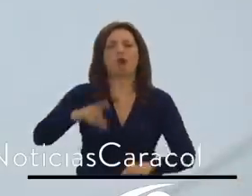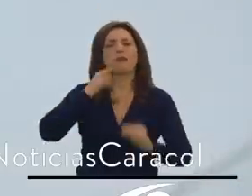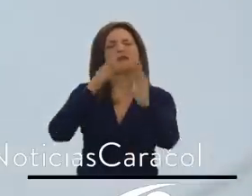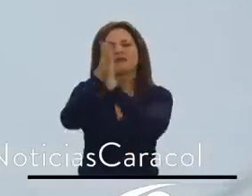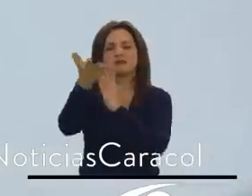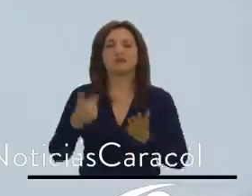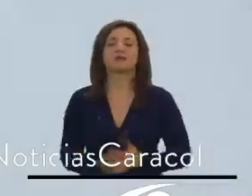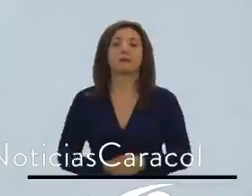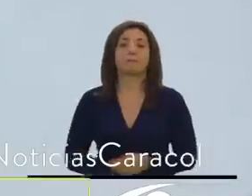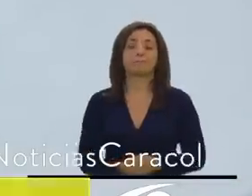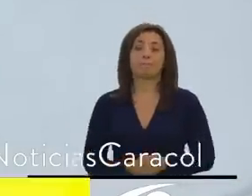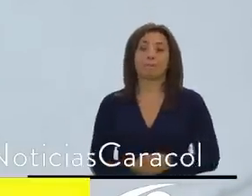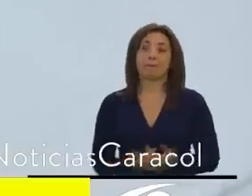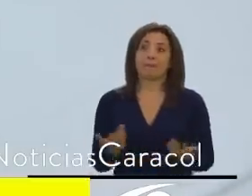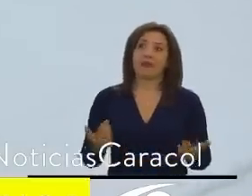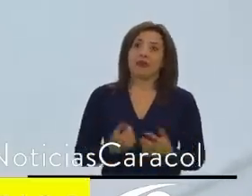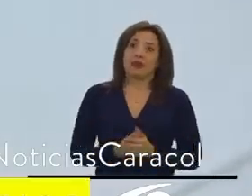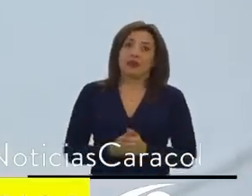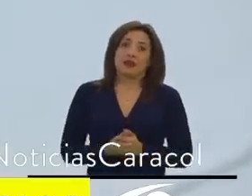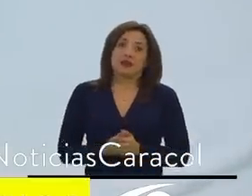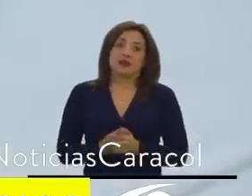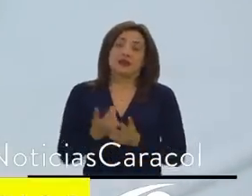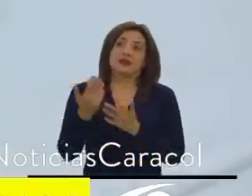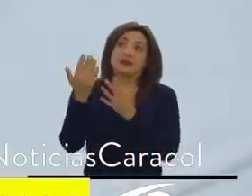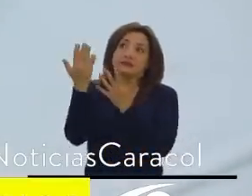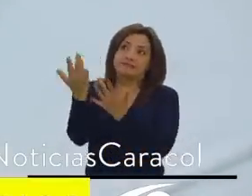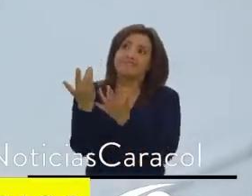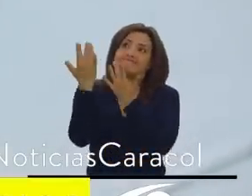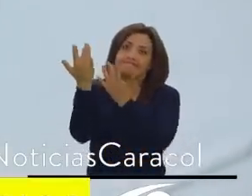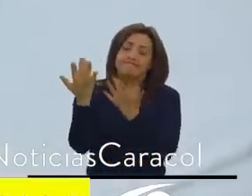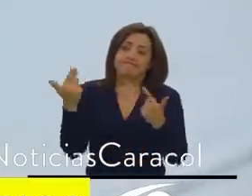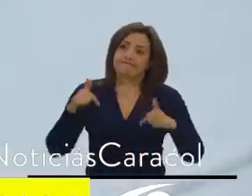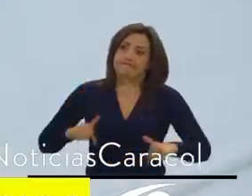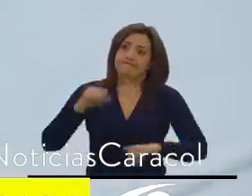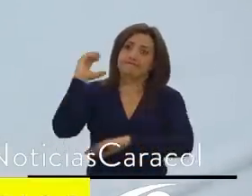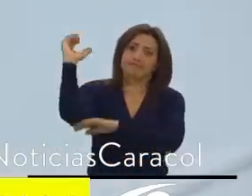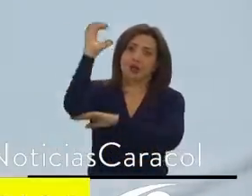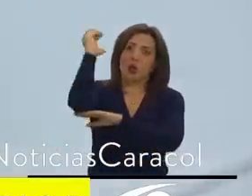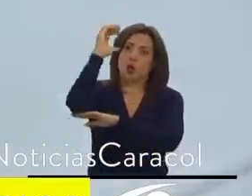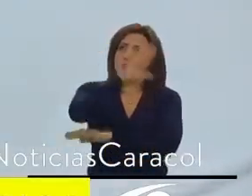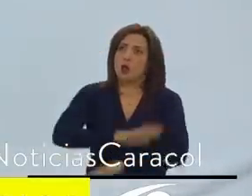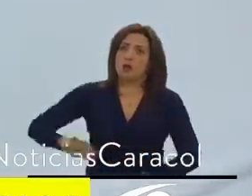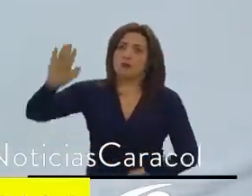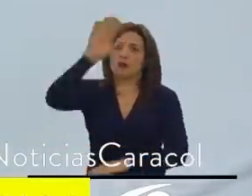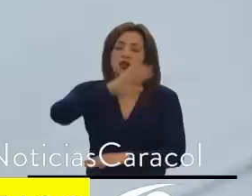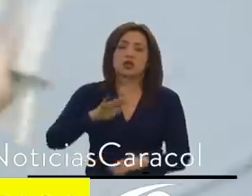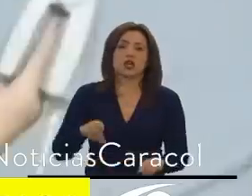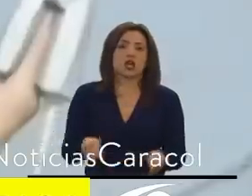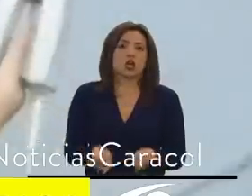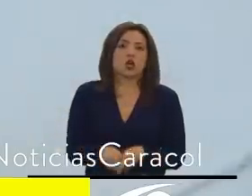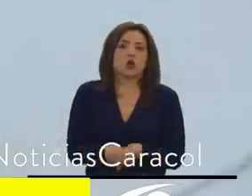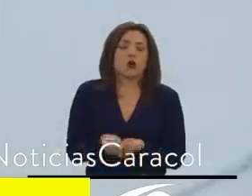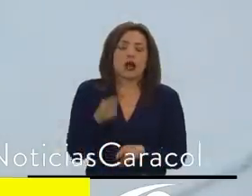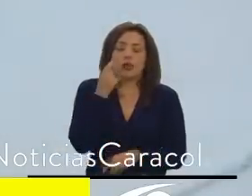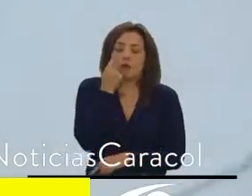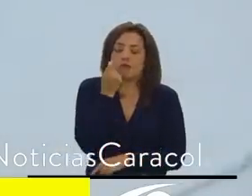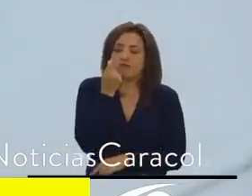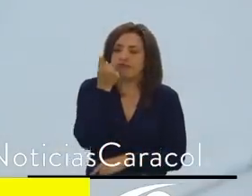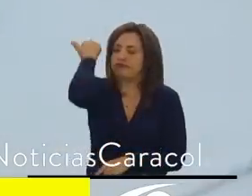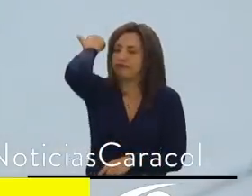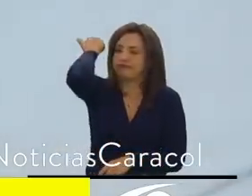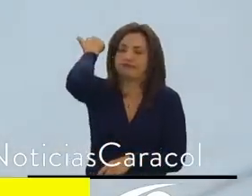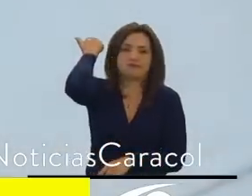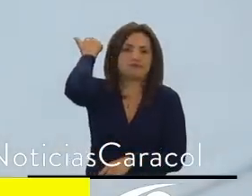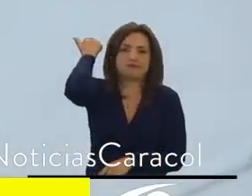Tener esperanza. Estamos en un país donde, bueno, así nos cierran